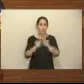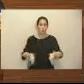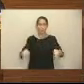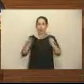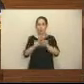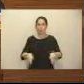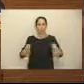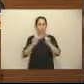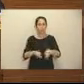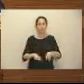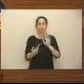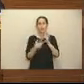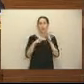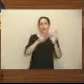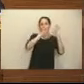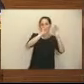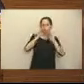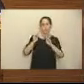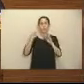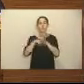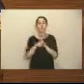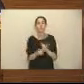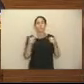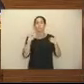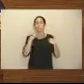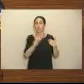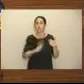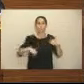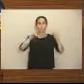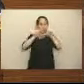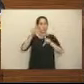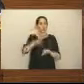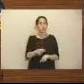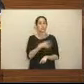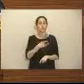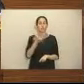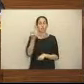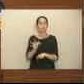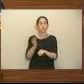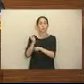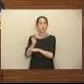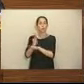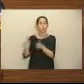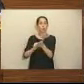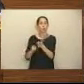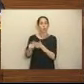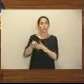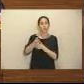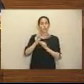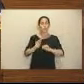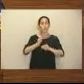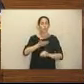en lo mismo de siempre, en planes de formación gestionados por la patronal y los sindicatos y en subvencionar la contratación de desempleados por parte de los